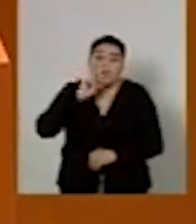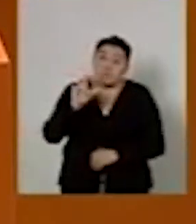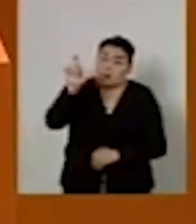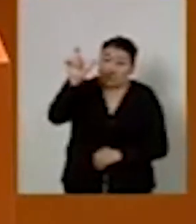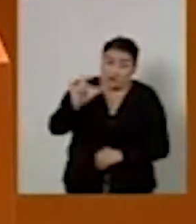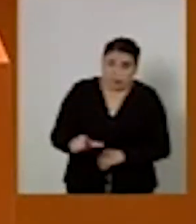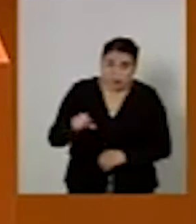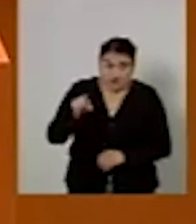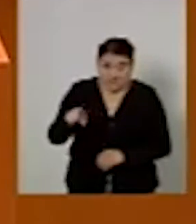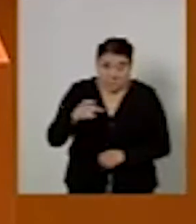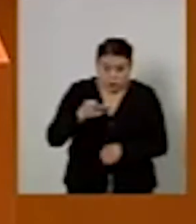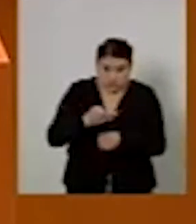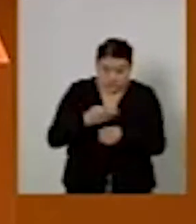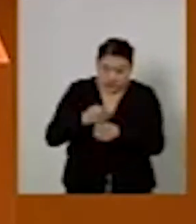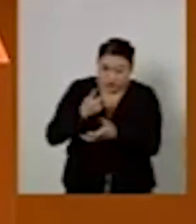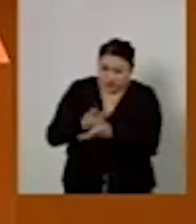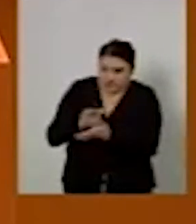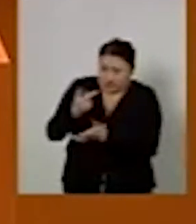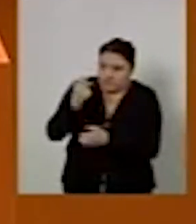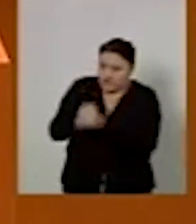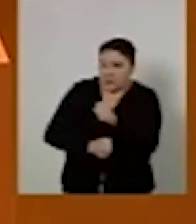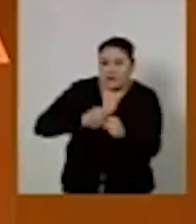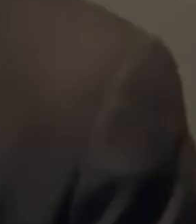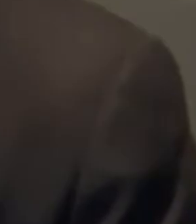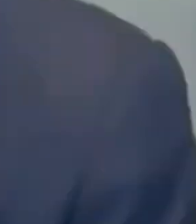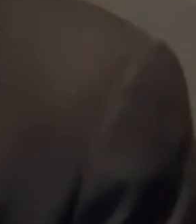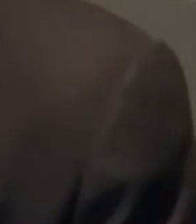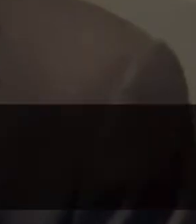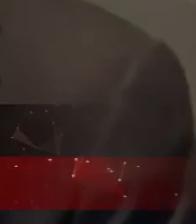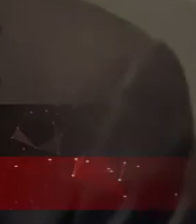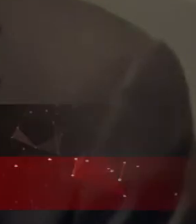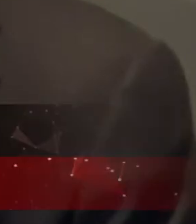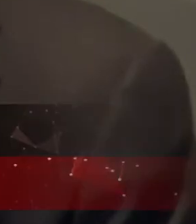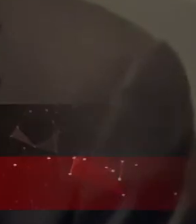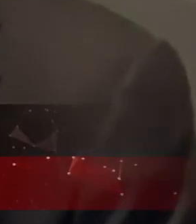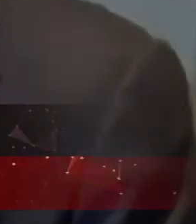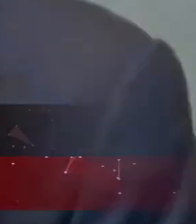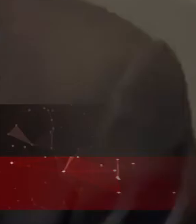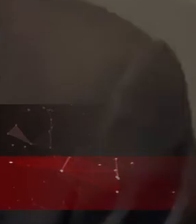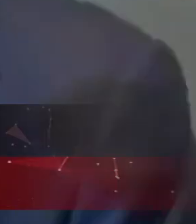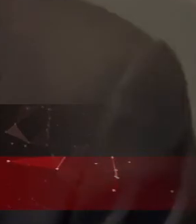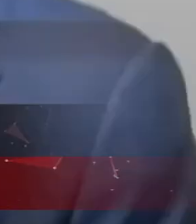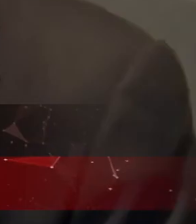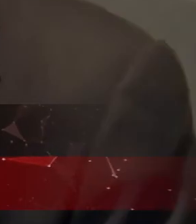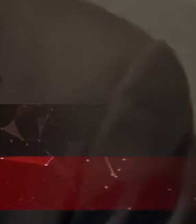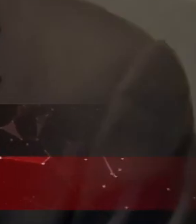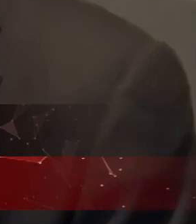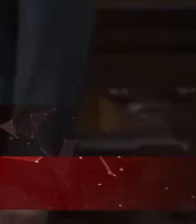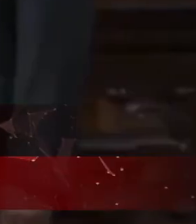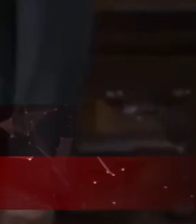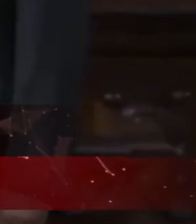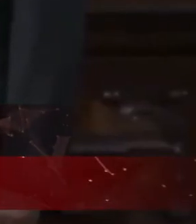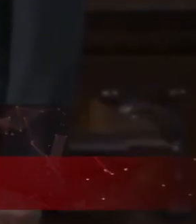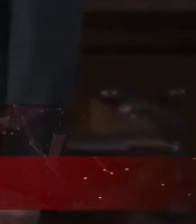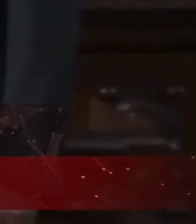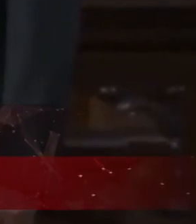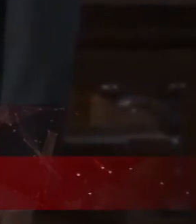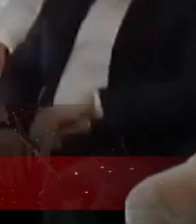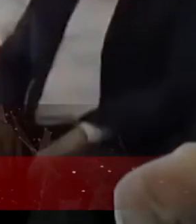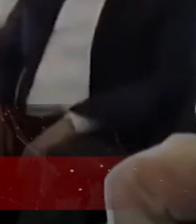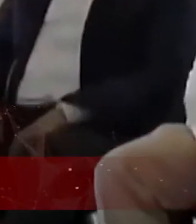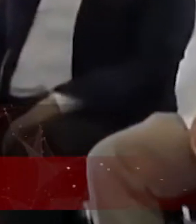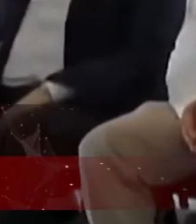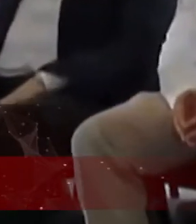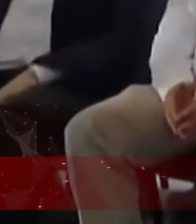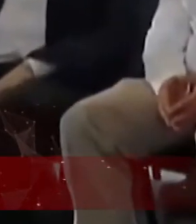dictamen. Fue así que con 15 votos a favor y 5 en contra se dio a luz verde en este proyecto. Entre los legisladores que votaron a favor